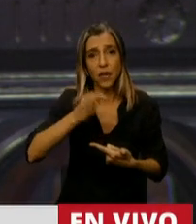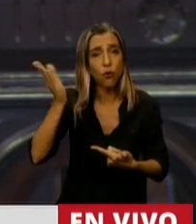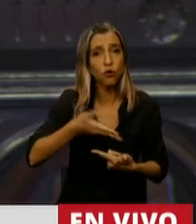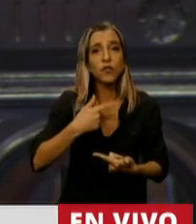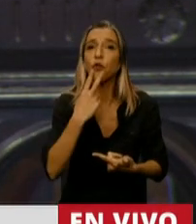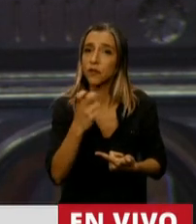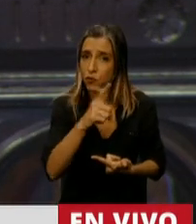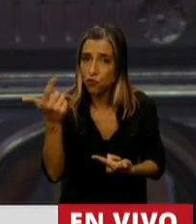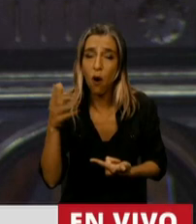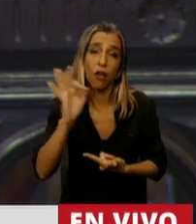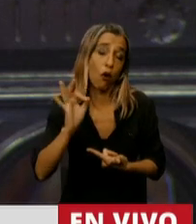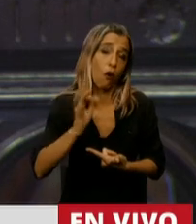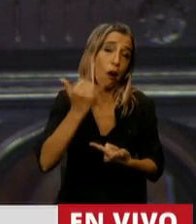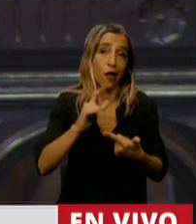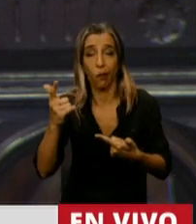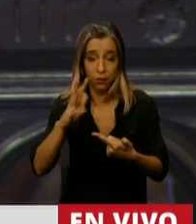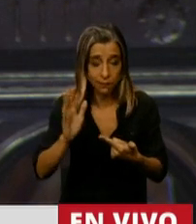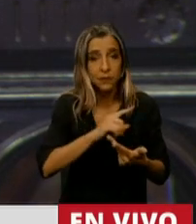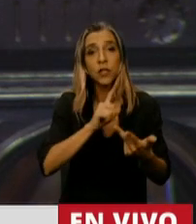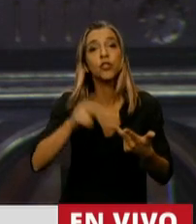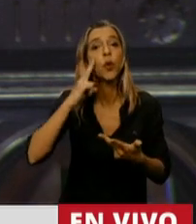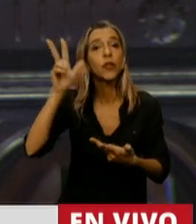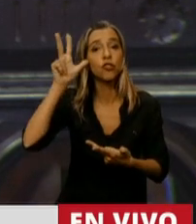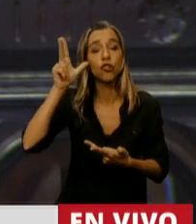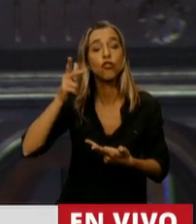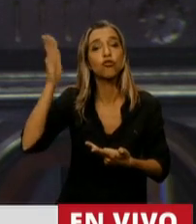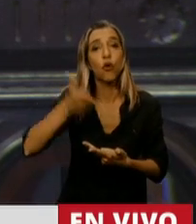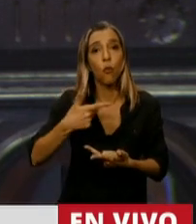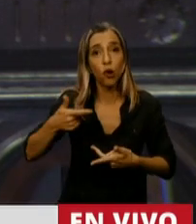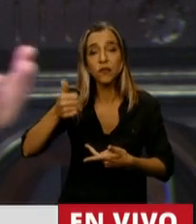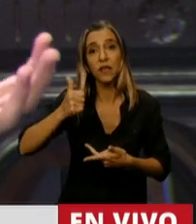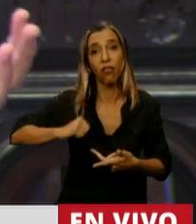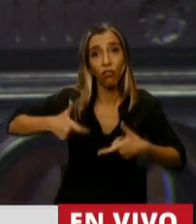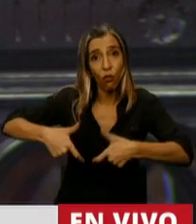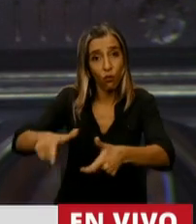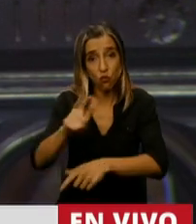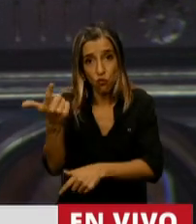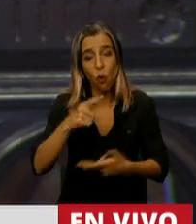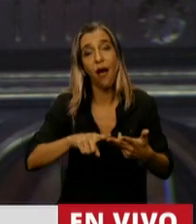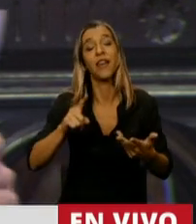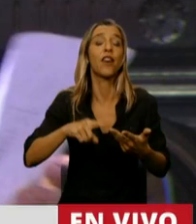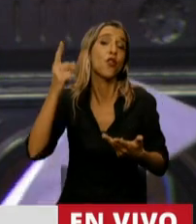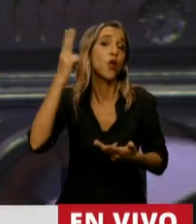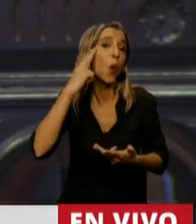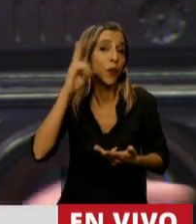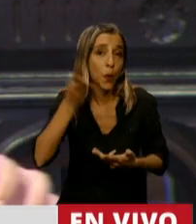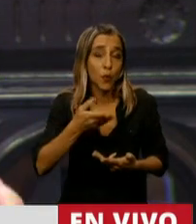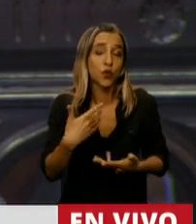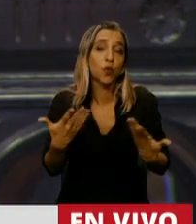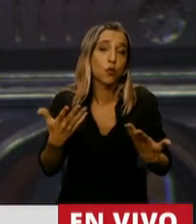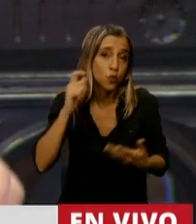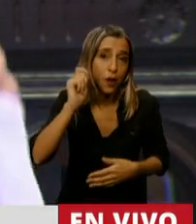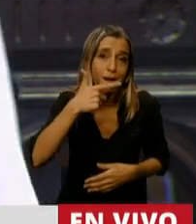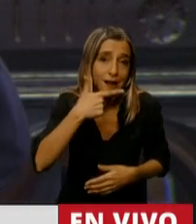eléctrico o son irregulares. El 98% no tiene cloacas. Y el 99%, por supuesto, no tiene gas